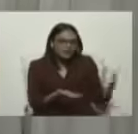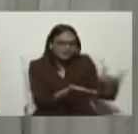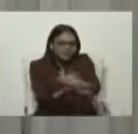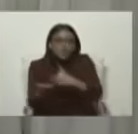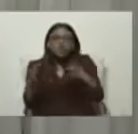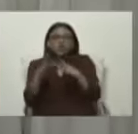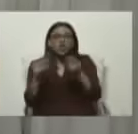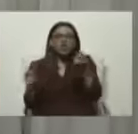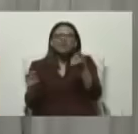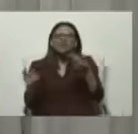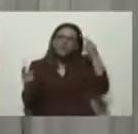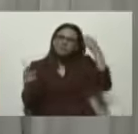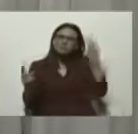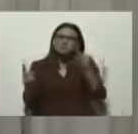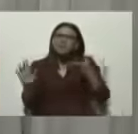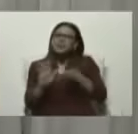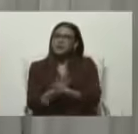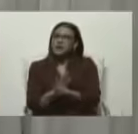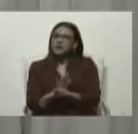va a ser...